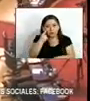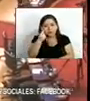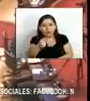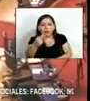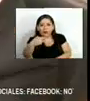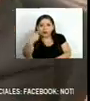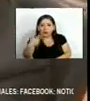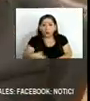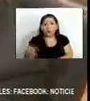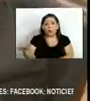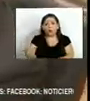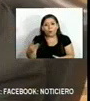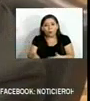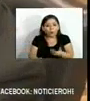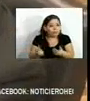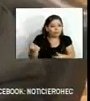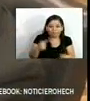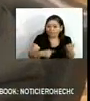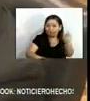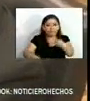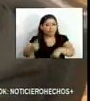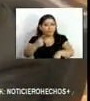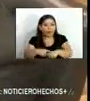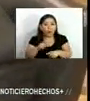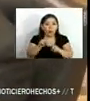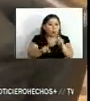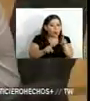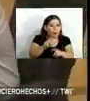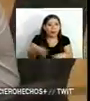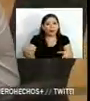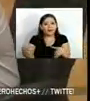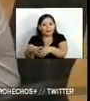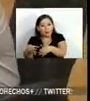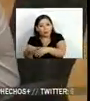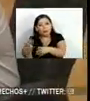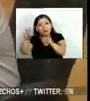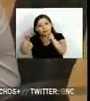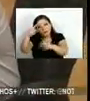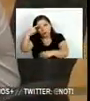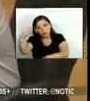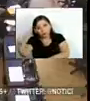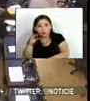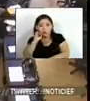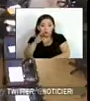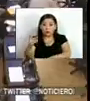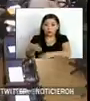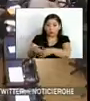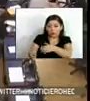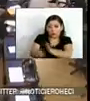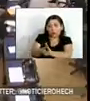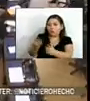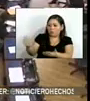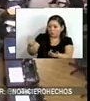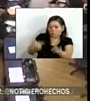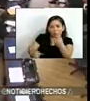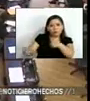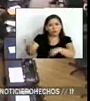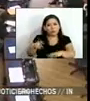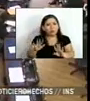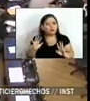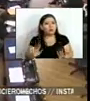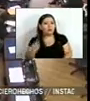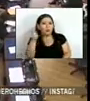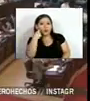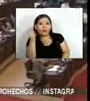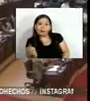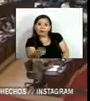Ante la falta de asistencia de funcionarios a las consultas de comisión política, sostuvo que los legisladores fueron invitados a reuniones al